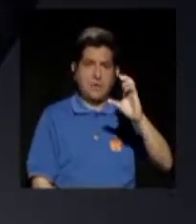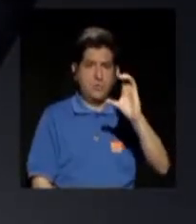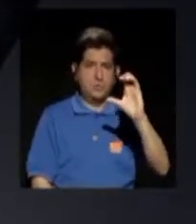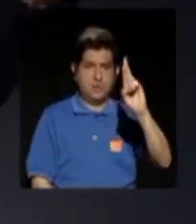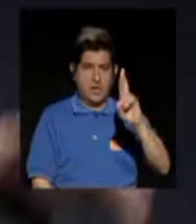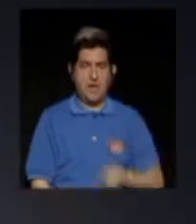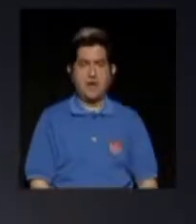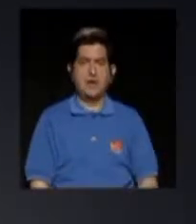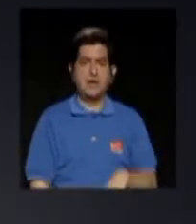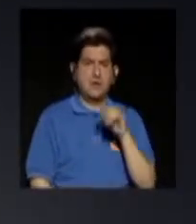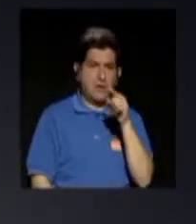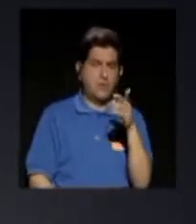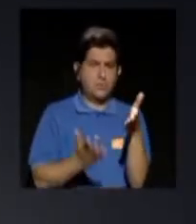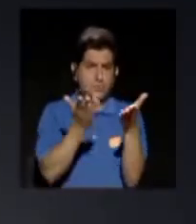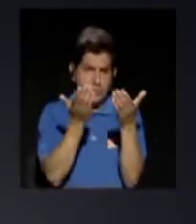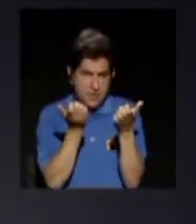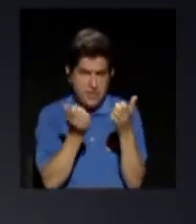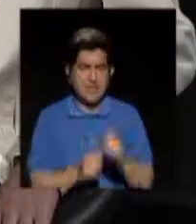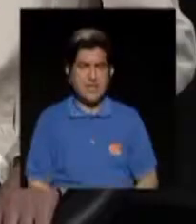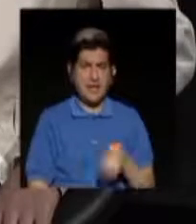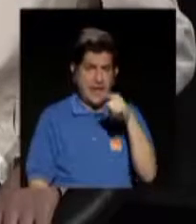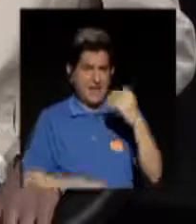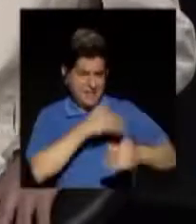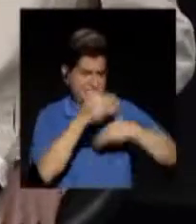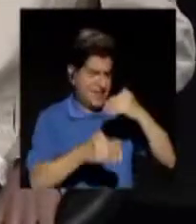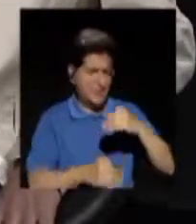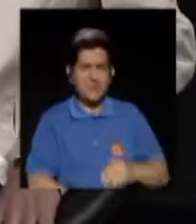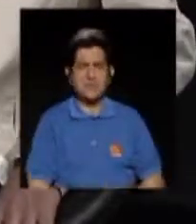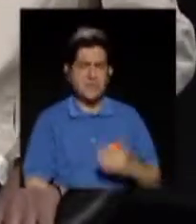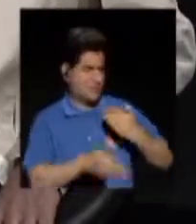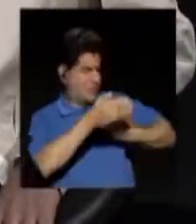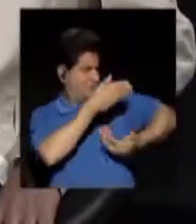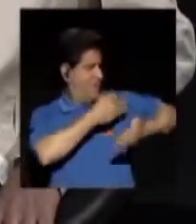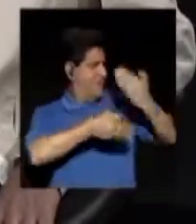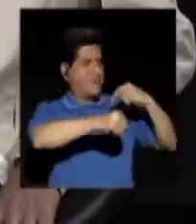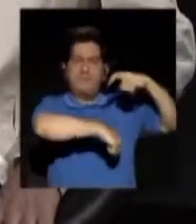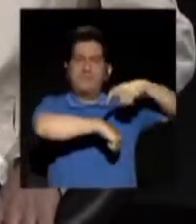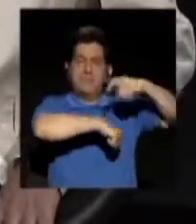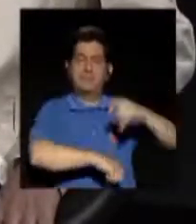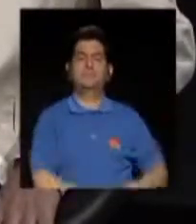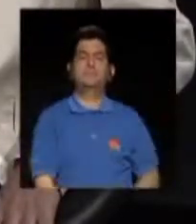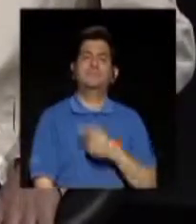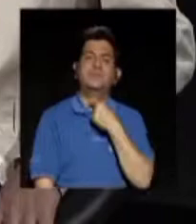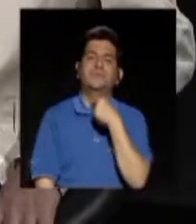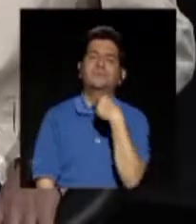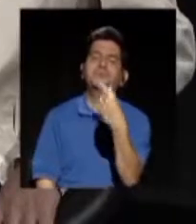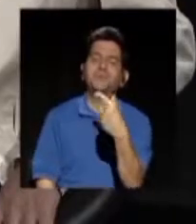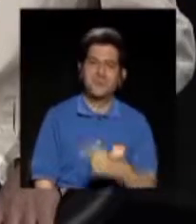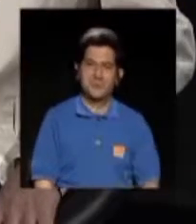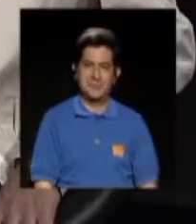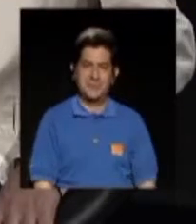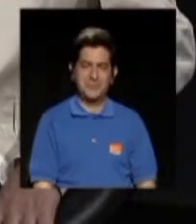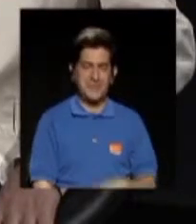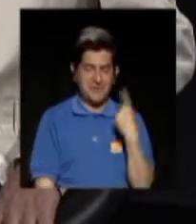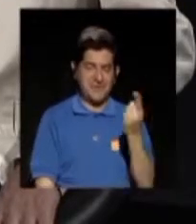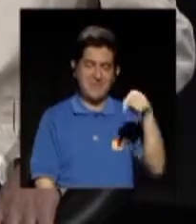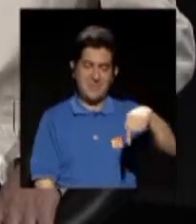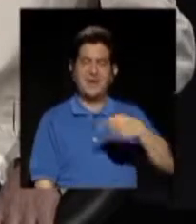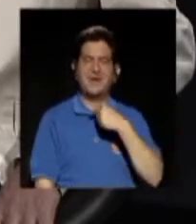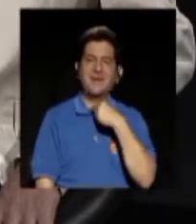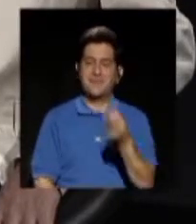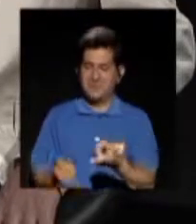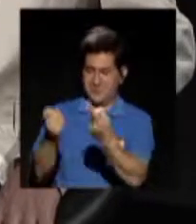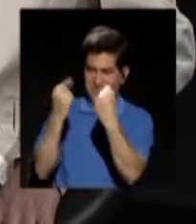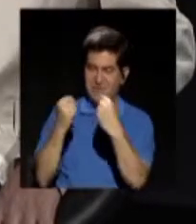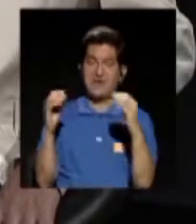quiere moverse en el tiempo. Con mucho gusto. En realidad, siempre es un placer estar acá,